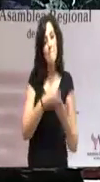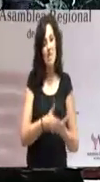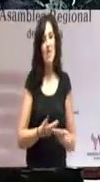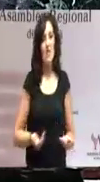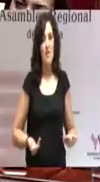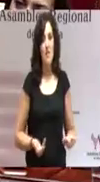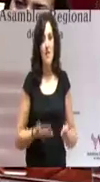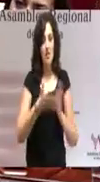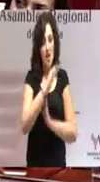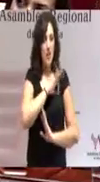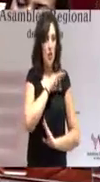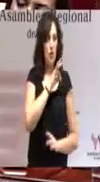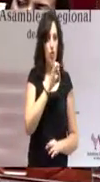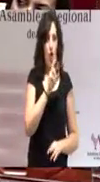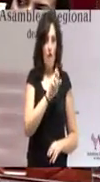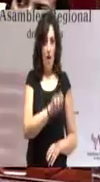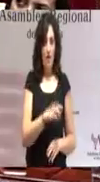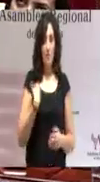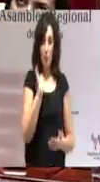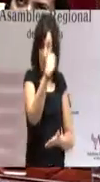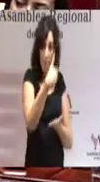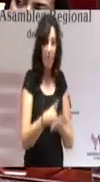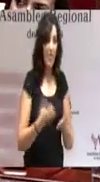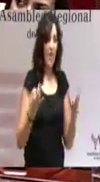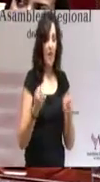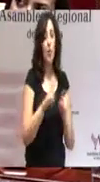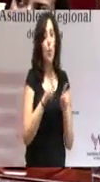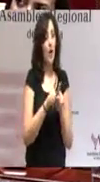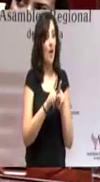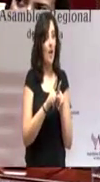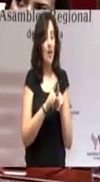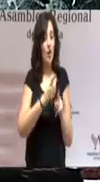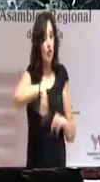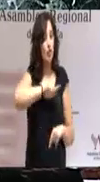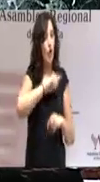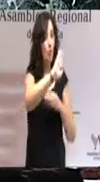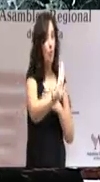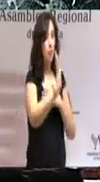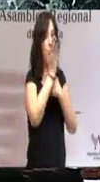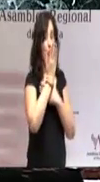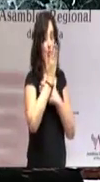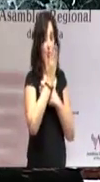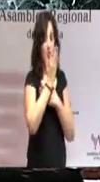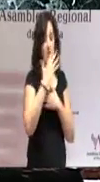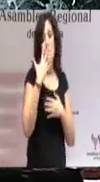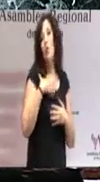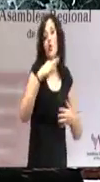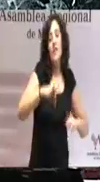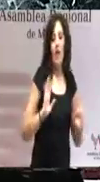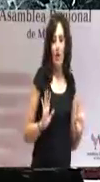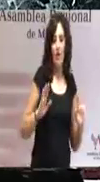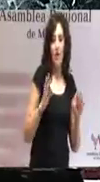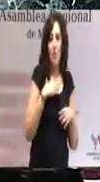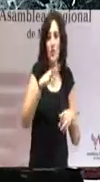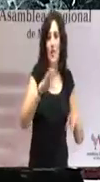señor Tobar. Nos piden, señor Tobar, que cuando se nos ofrece la posibilidad, como se la ha ofrecido